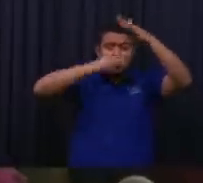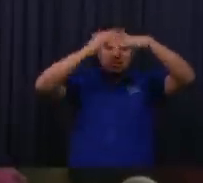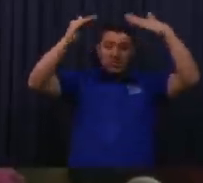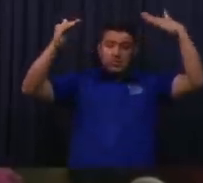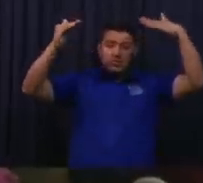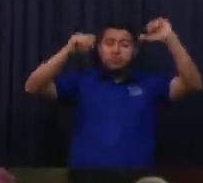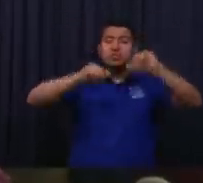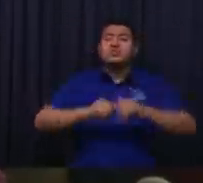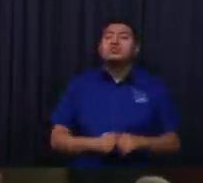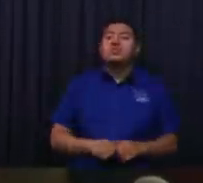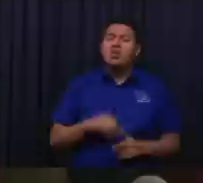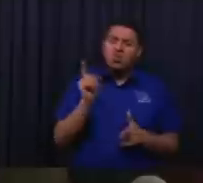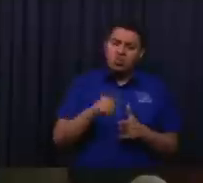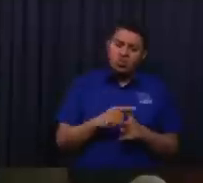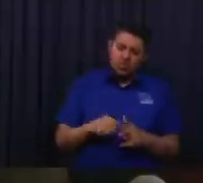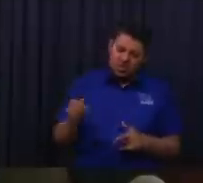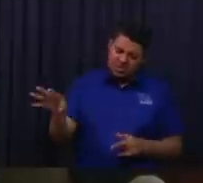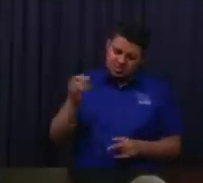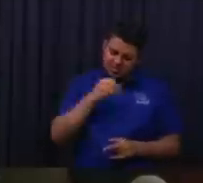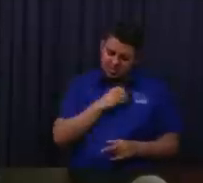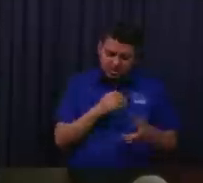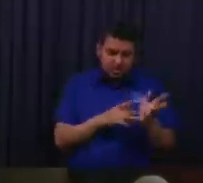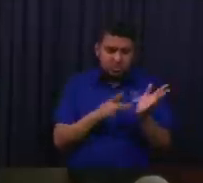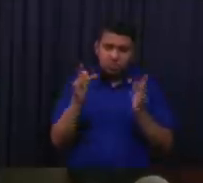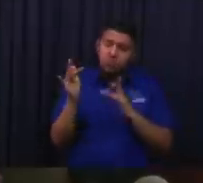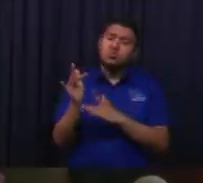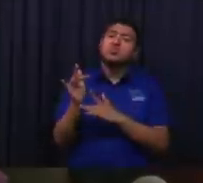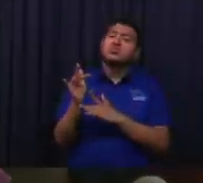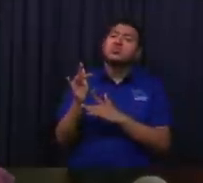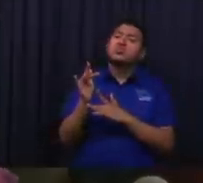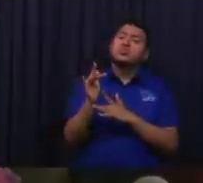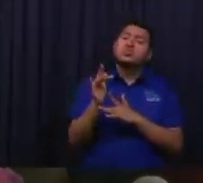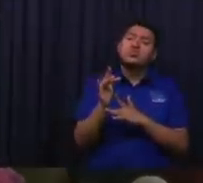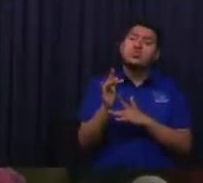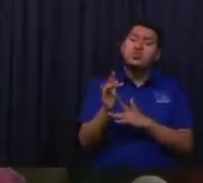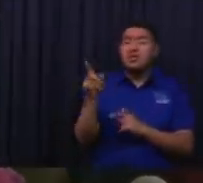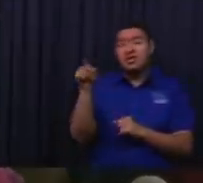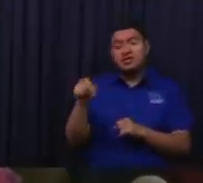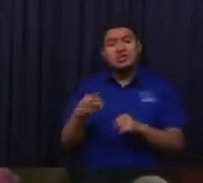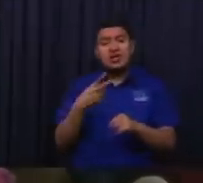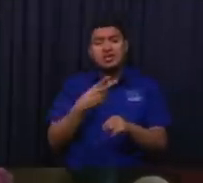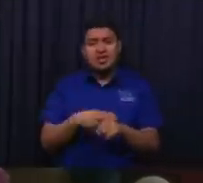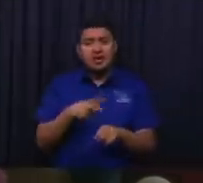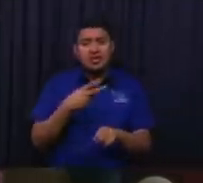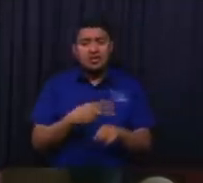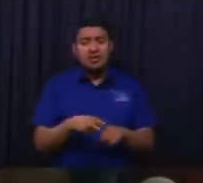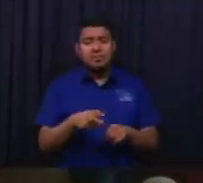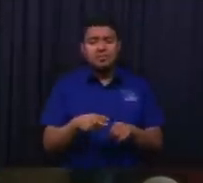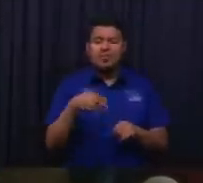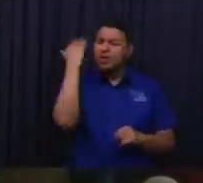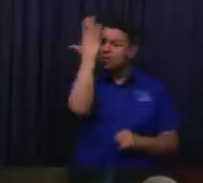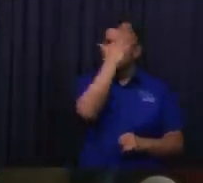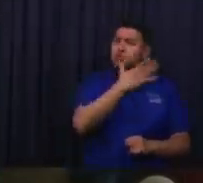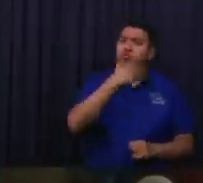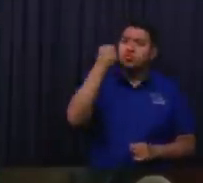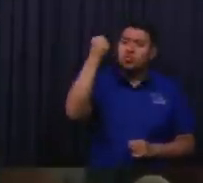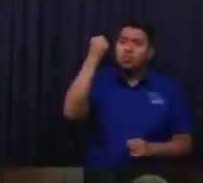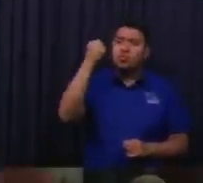Cuando hemos venido al Señor, ahí también hubo fiesta. Y esta tarde, mire qué bendición.